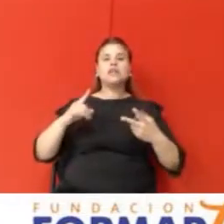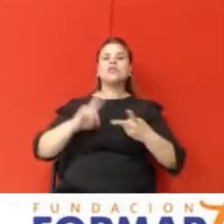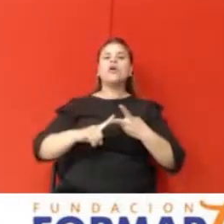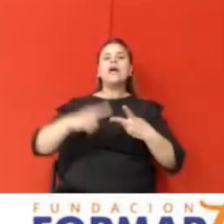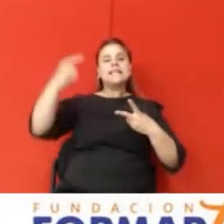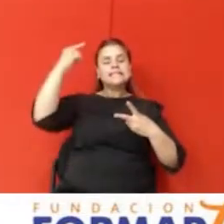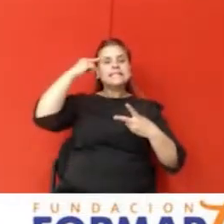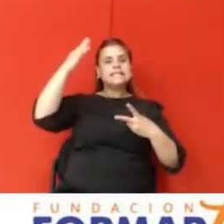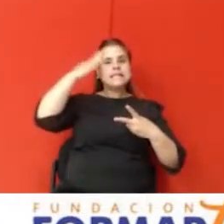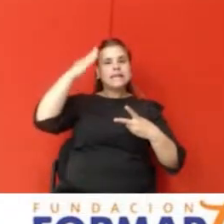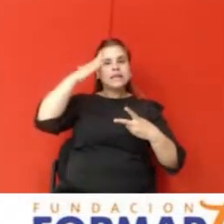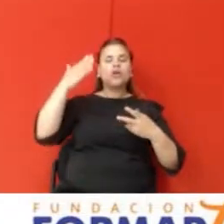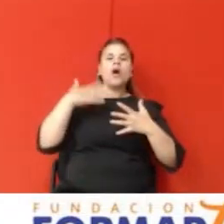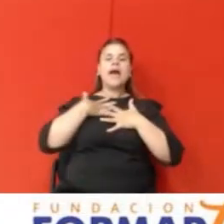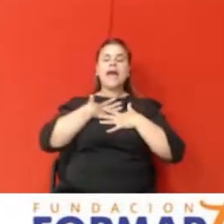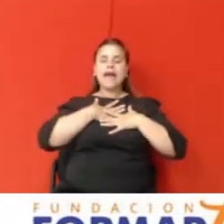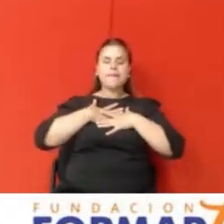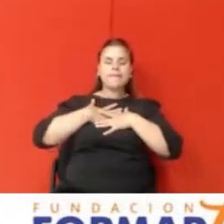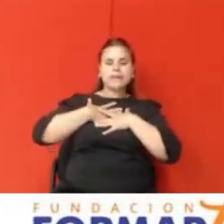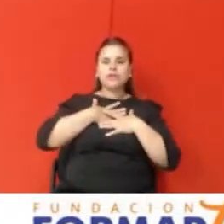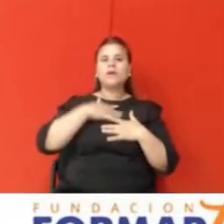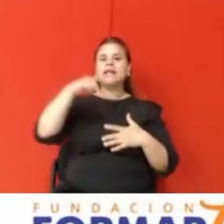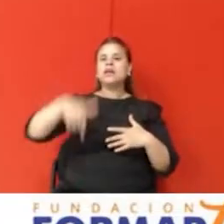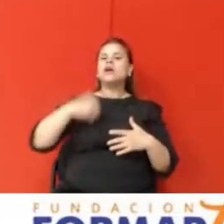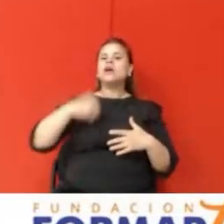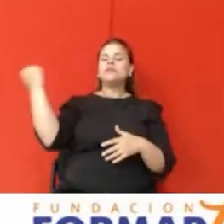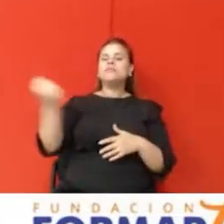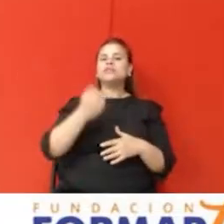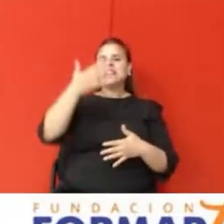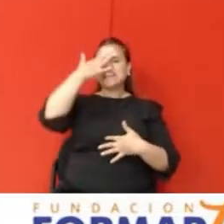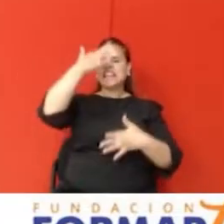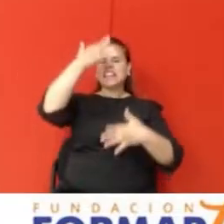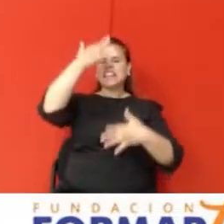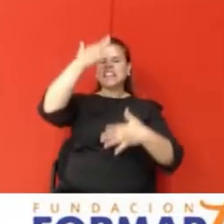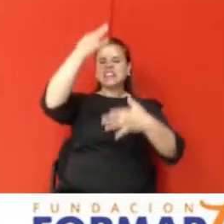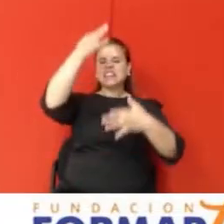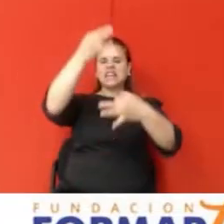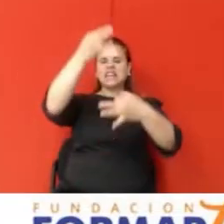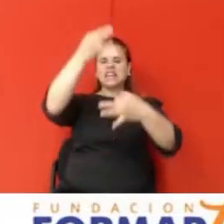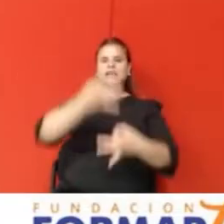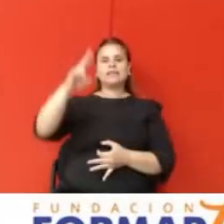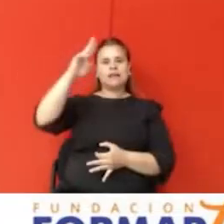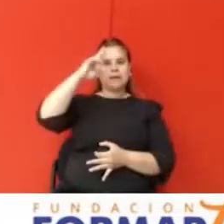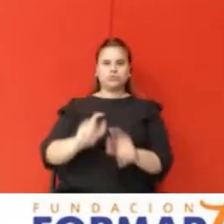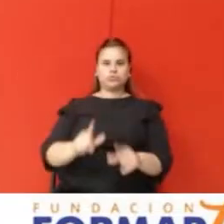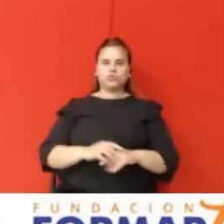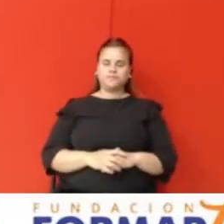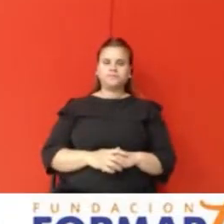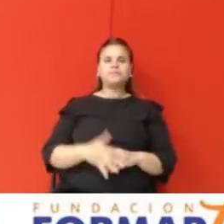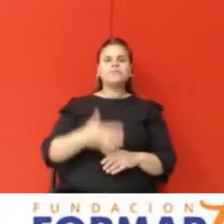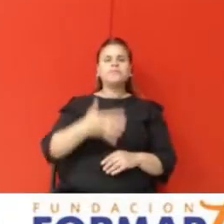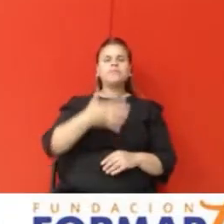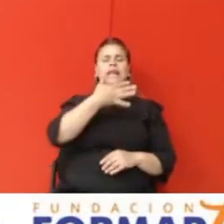espirituales, manteniendo la calidad, el respeto y la dignidad humana. Es una definición bastante extensa, pero creo que de